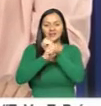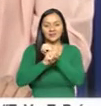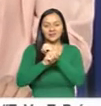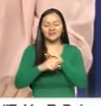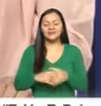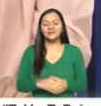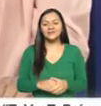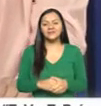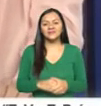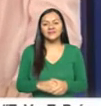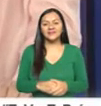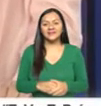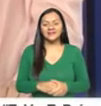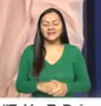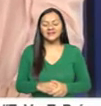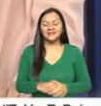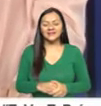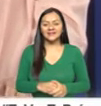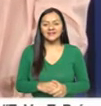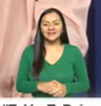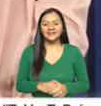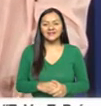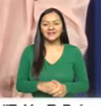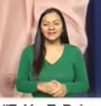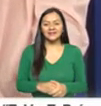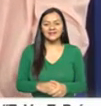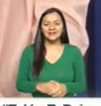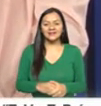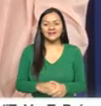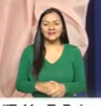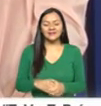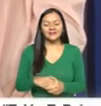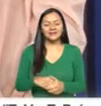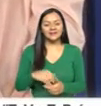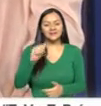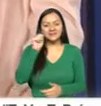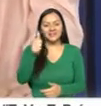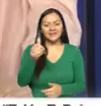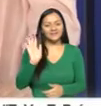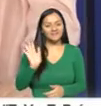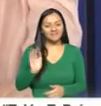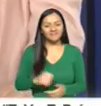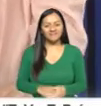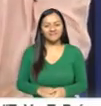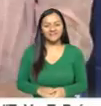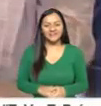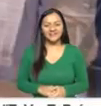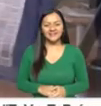Víctor Bravo y a las 19 horas con Janet Lozada. Yo me despido hasta el día de mañana.